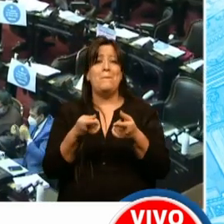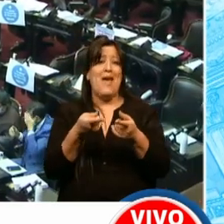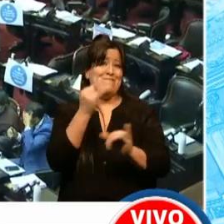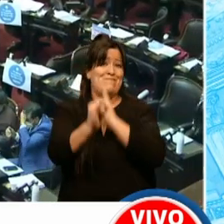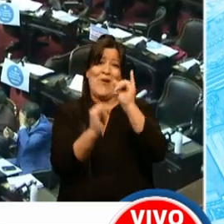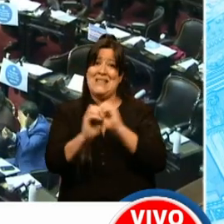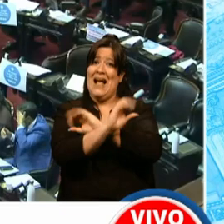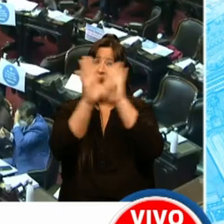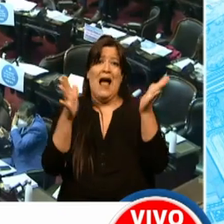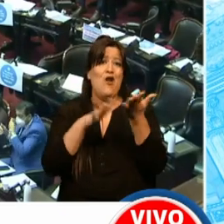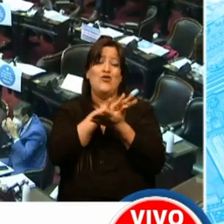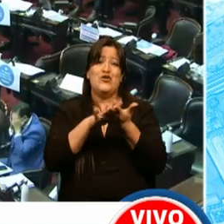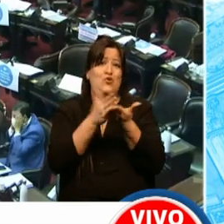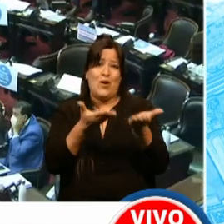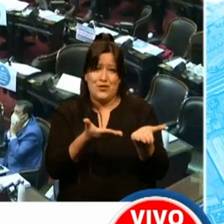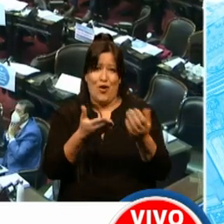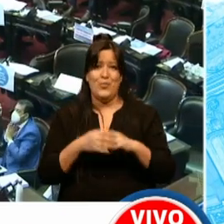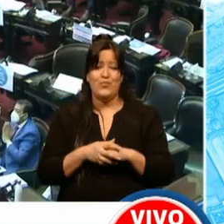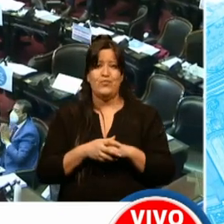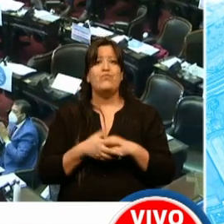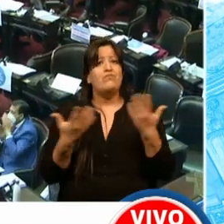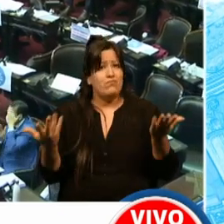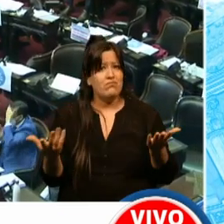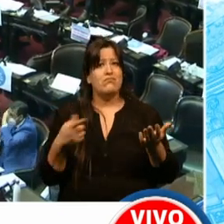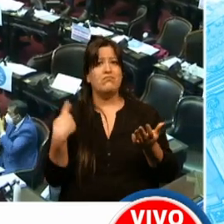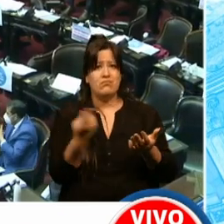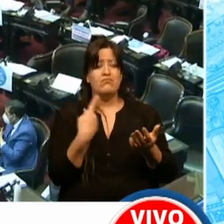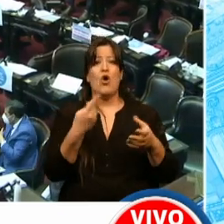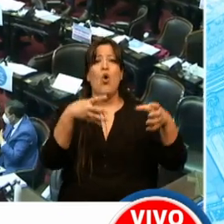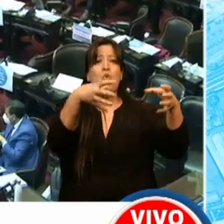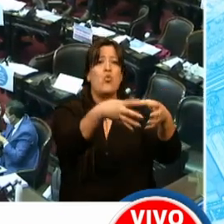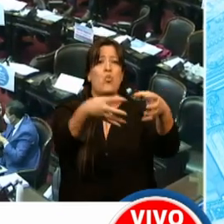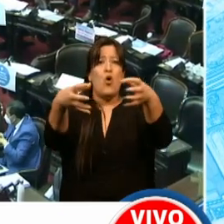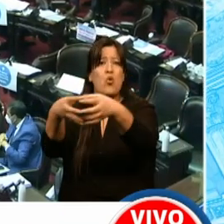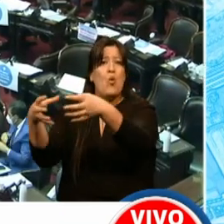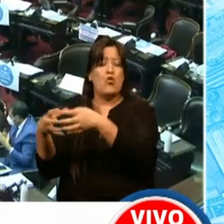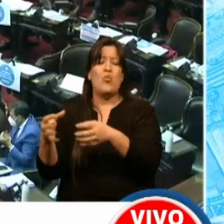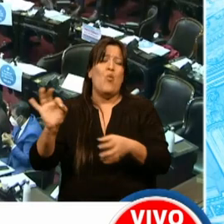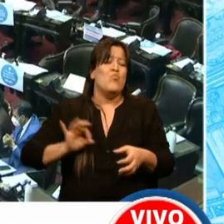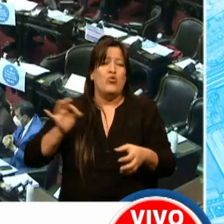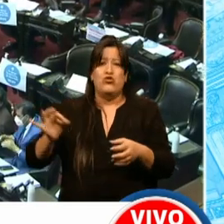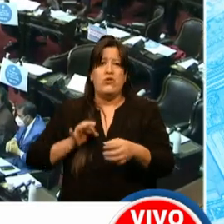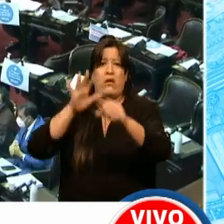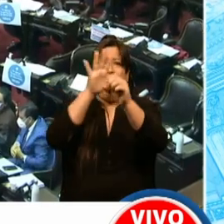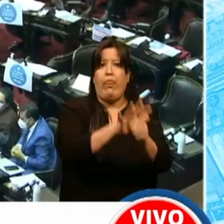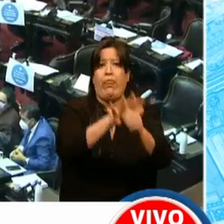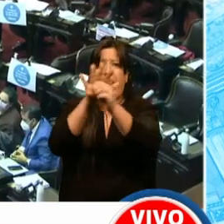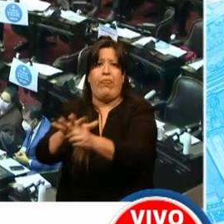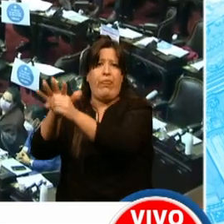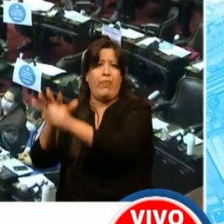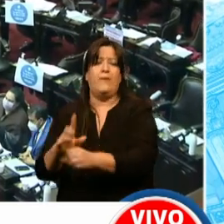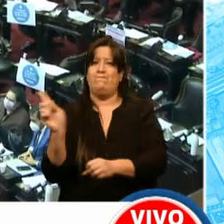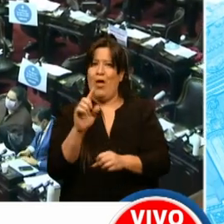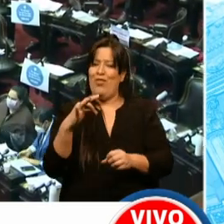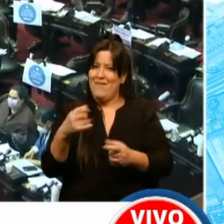situación que le debemos a todos los colectivos durante tantos años no es cierto decir